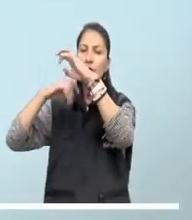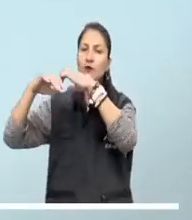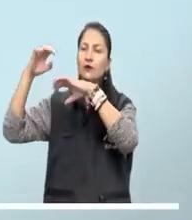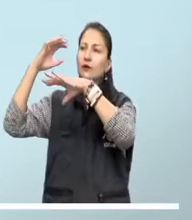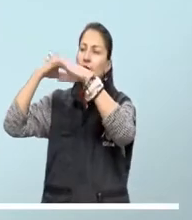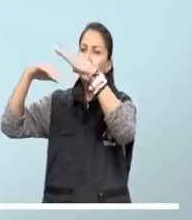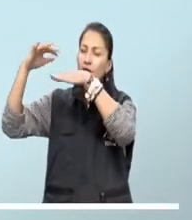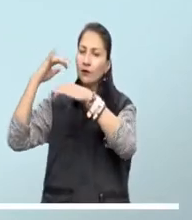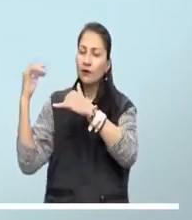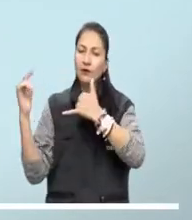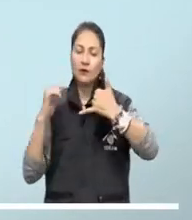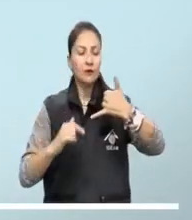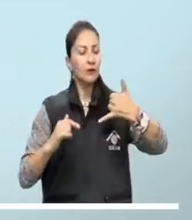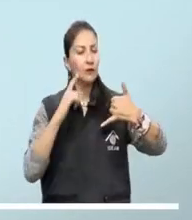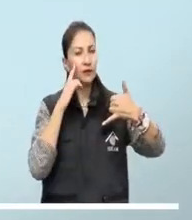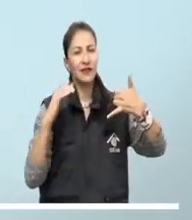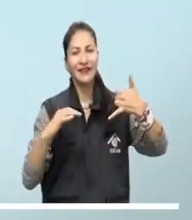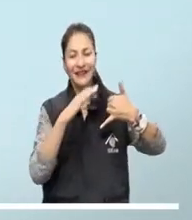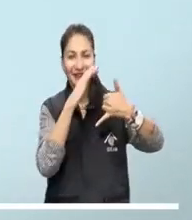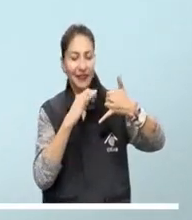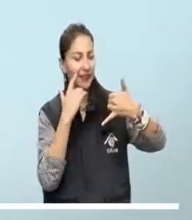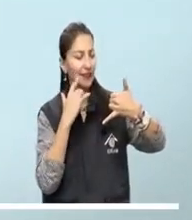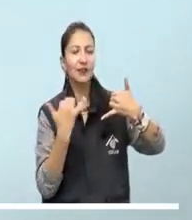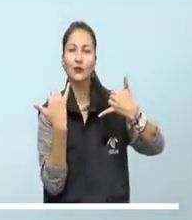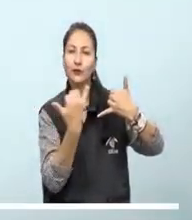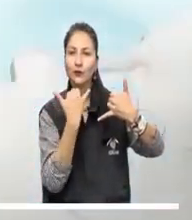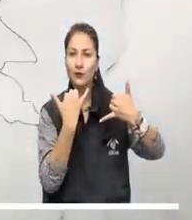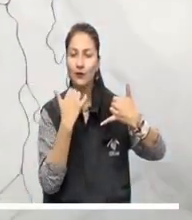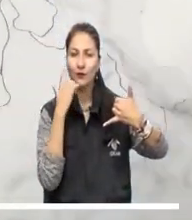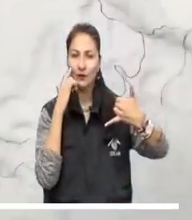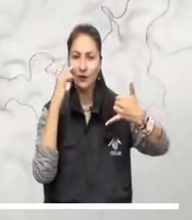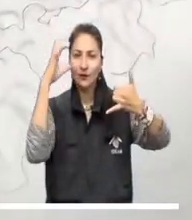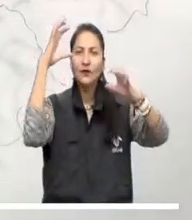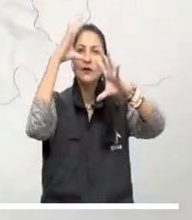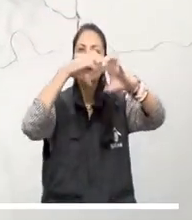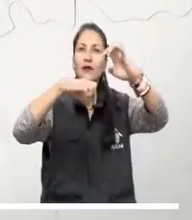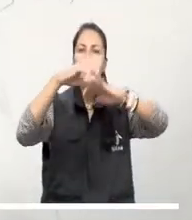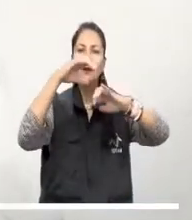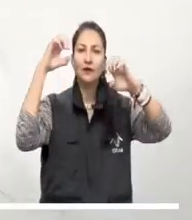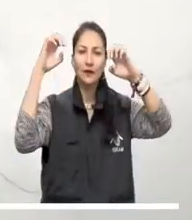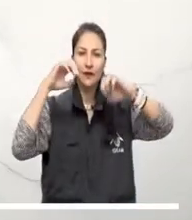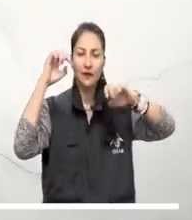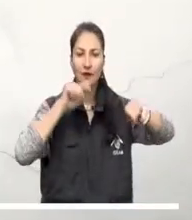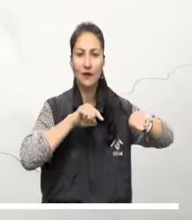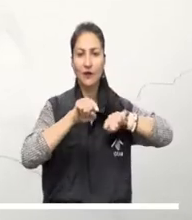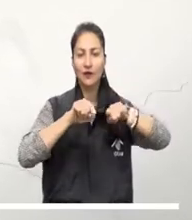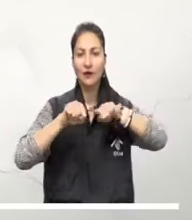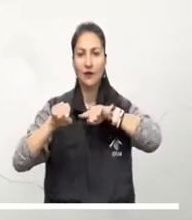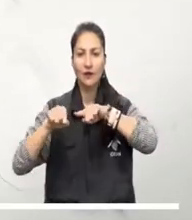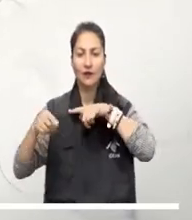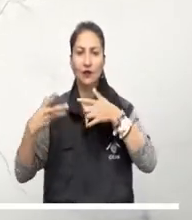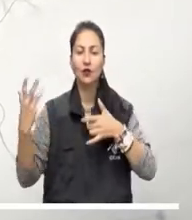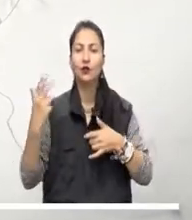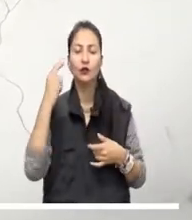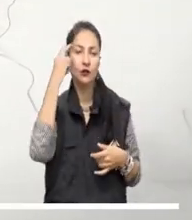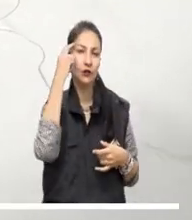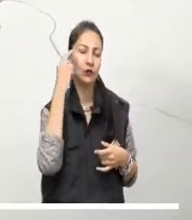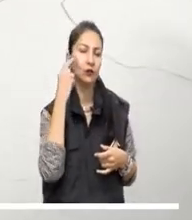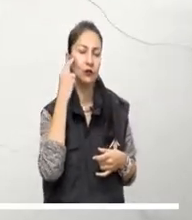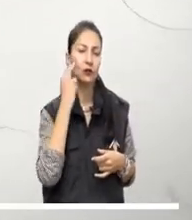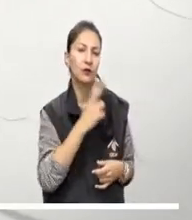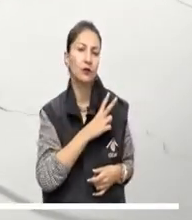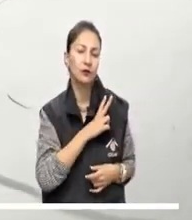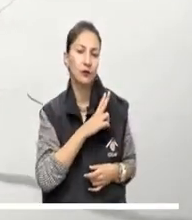San Andrés y Providencia auguran tiempo seco y cielo parcialmente nublado. El Pacífico colombiano espera cielo